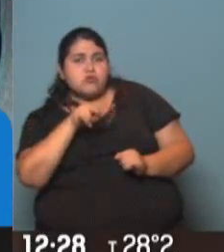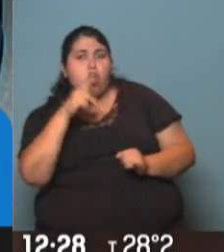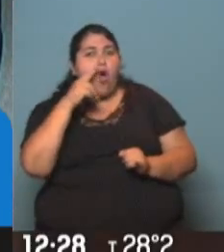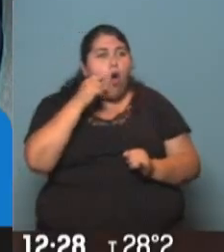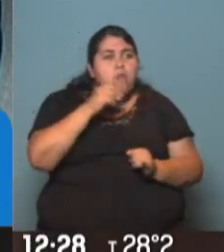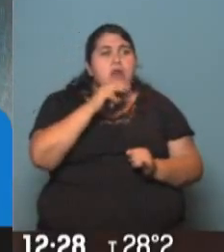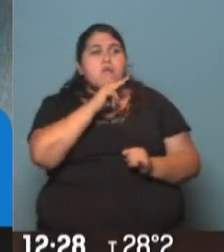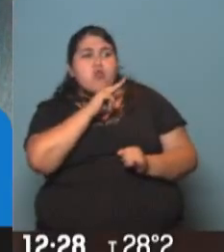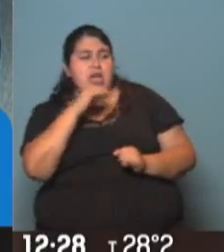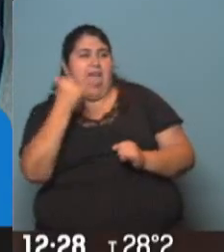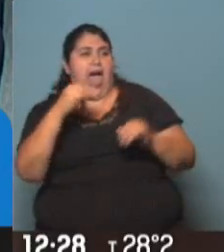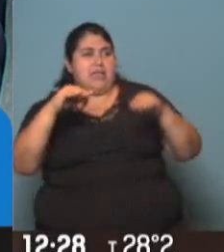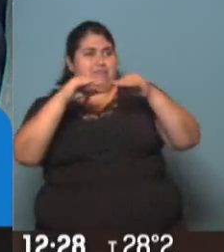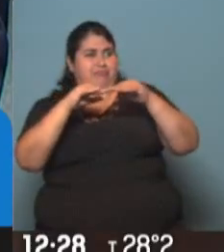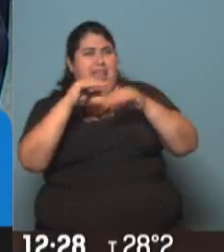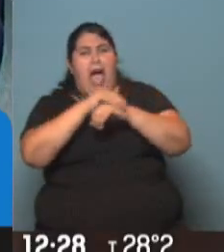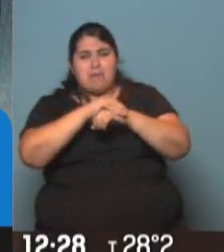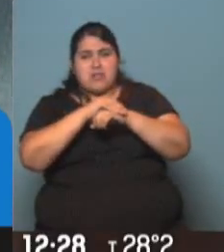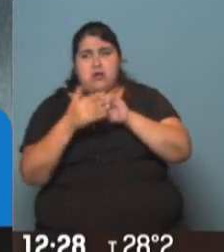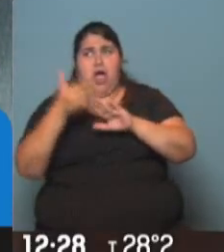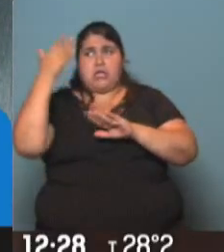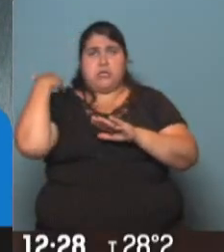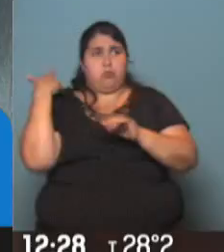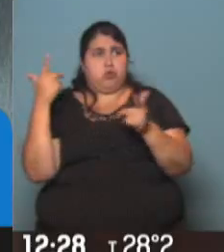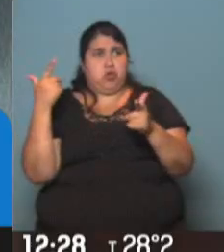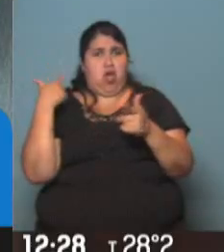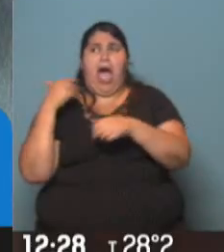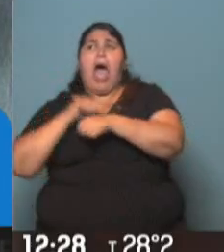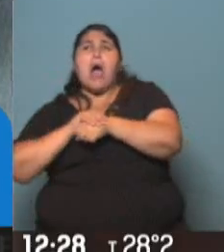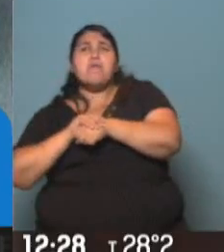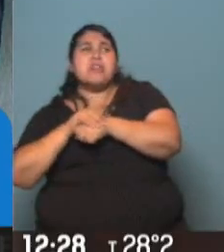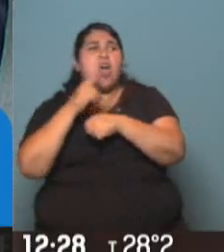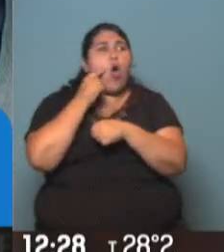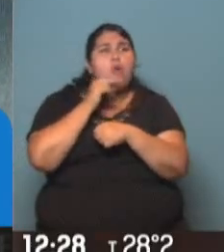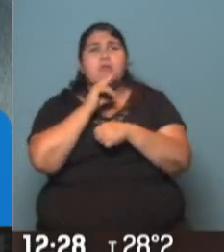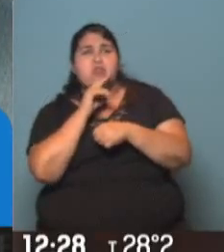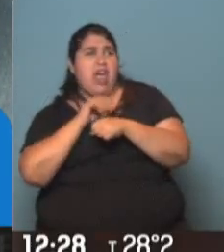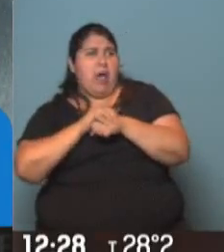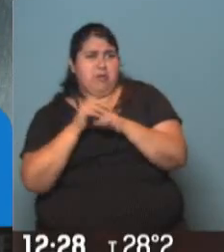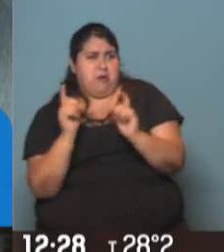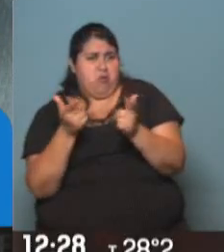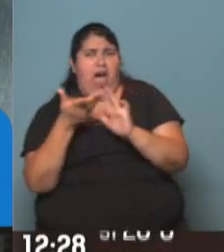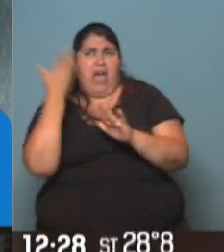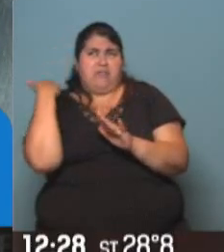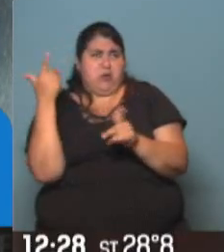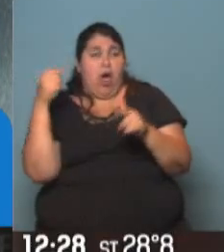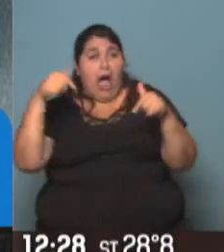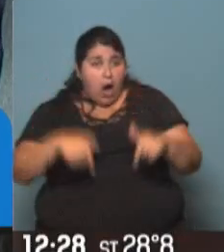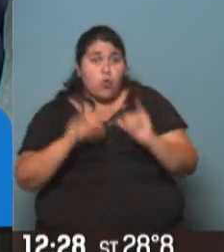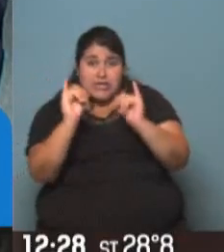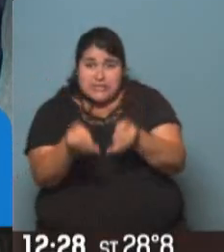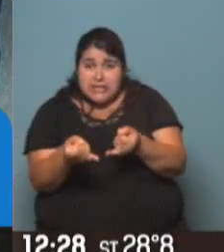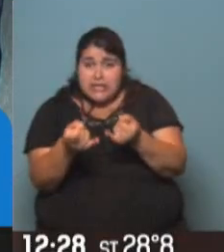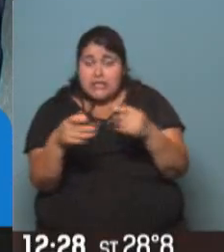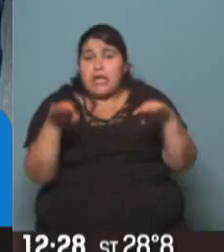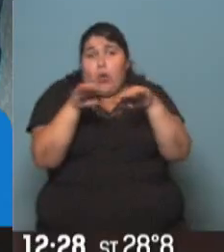son amigos cosa que hace 30 años era difícil tengo una amiga pero no existía hoy en día los chicos